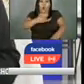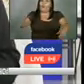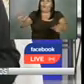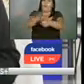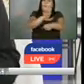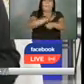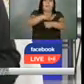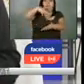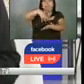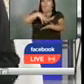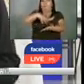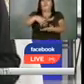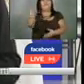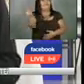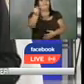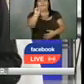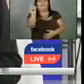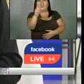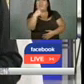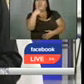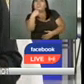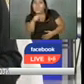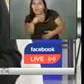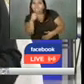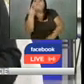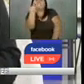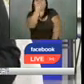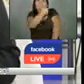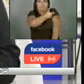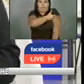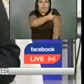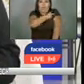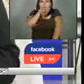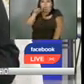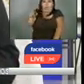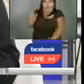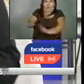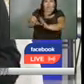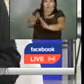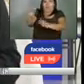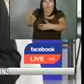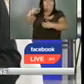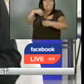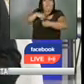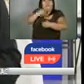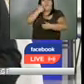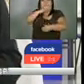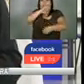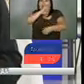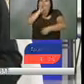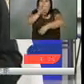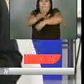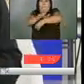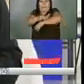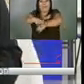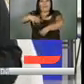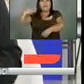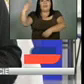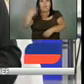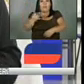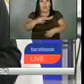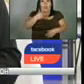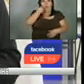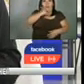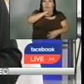toda la población, se está hablando de vacunación a aquellas personas que están desarrollando la enfermedad y que debe ser aplicada en los primeros